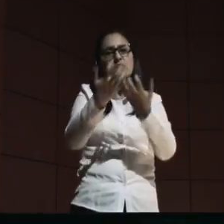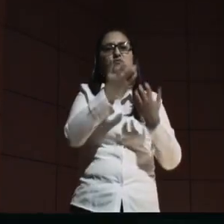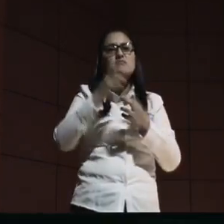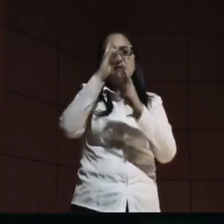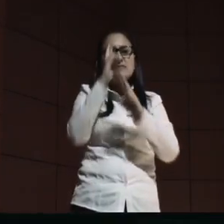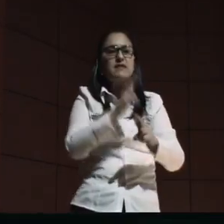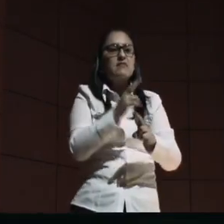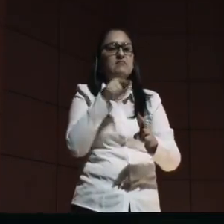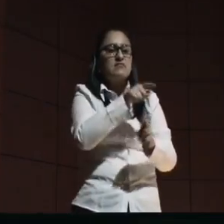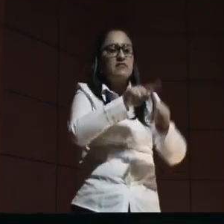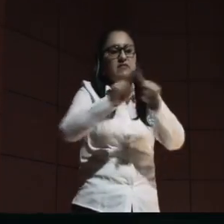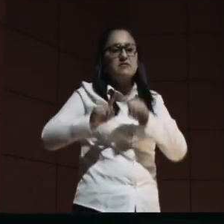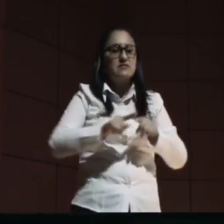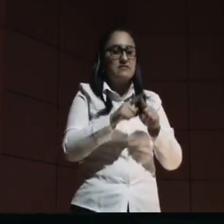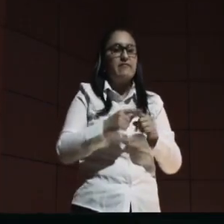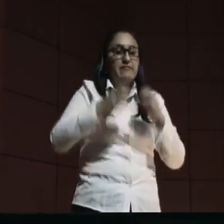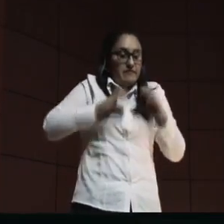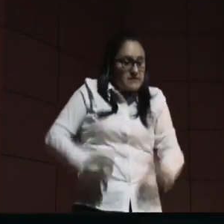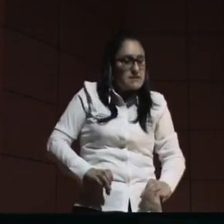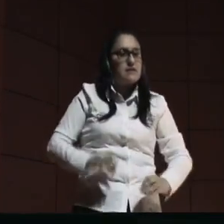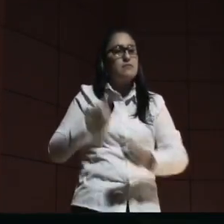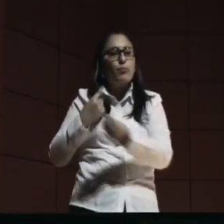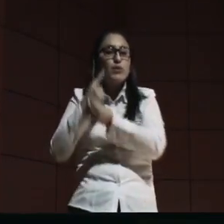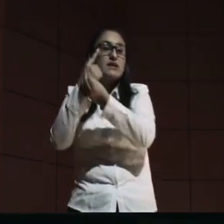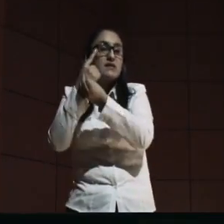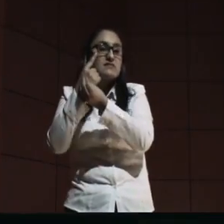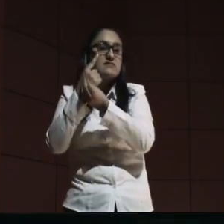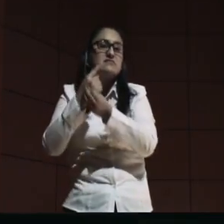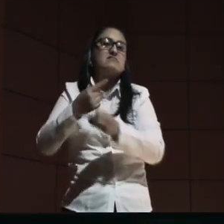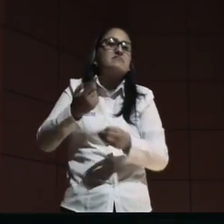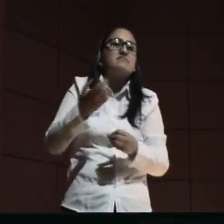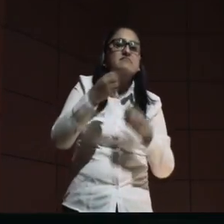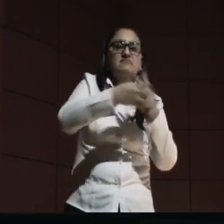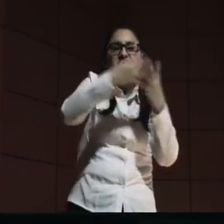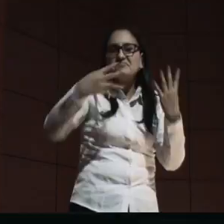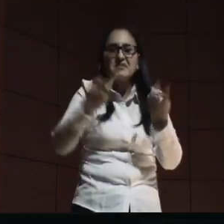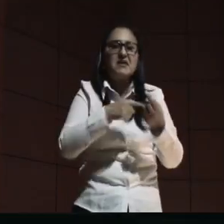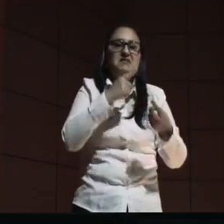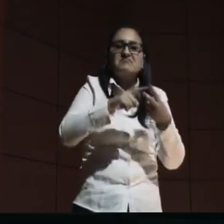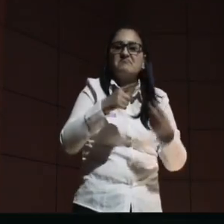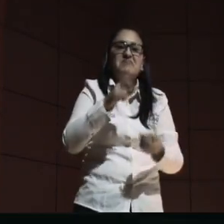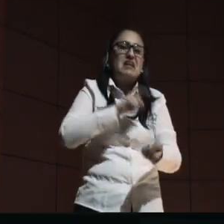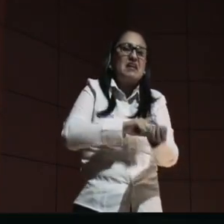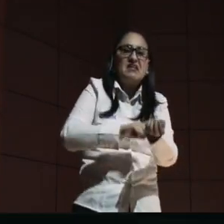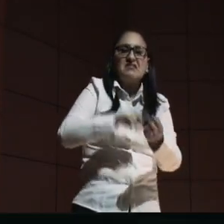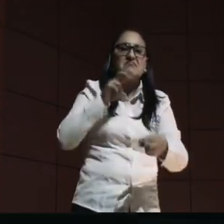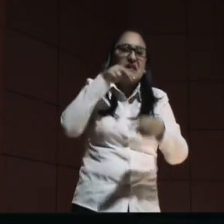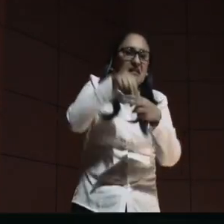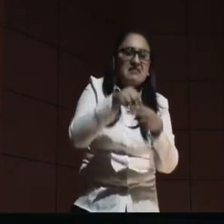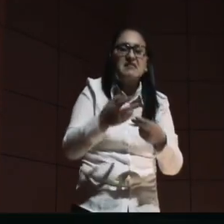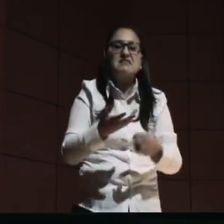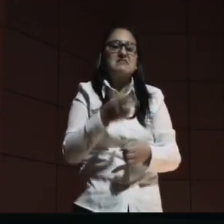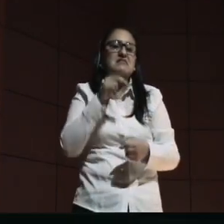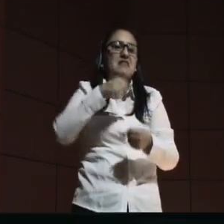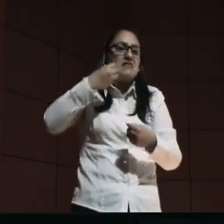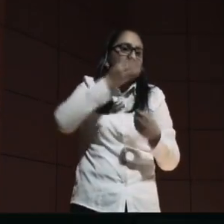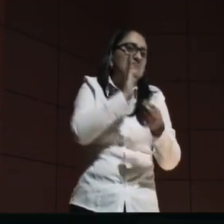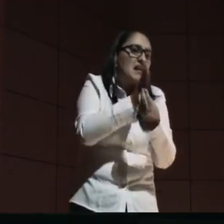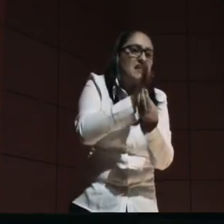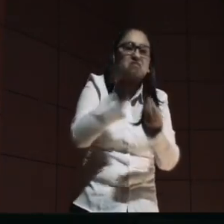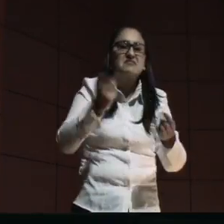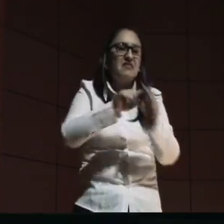diferencias físicas, políticas, sexuales, raciales, étnicas, religiosas y demás